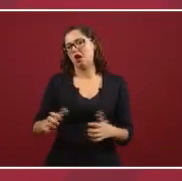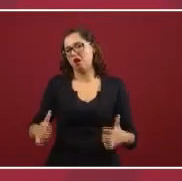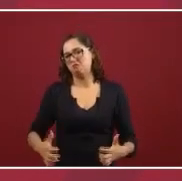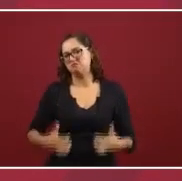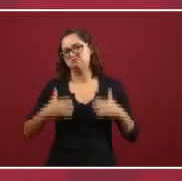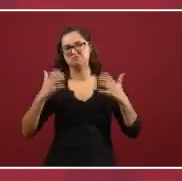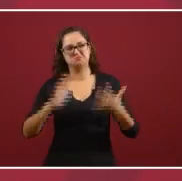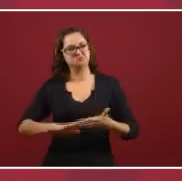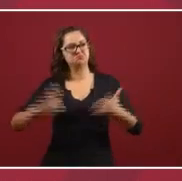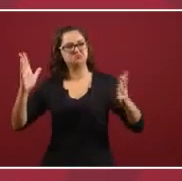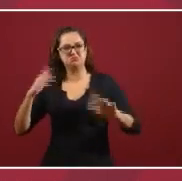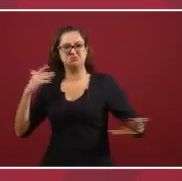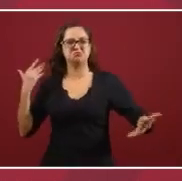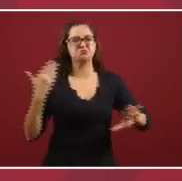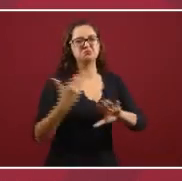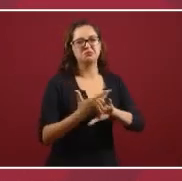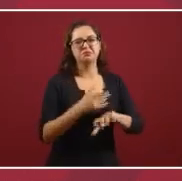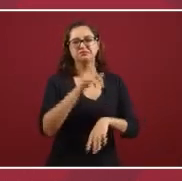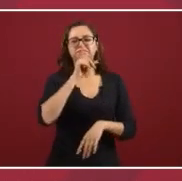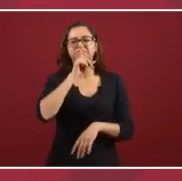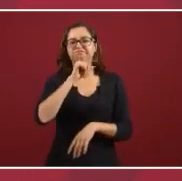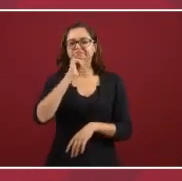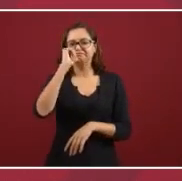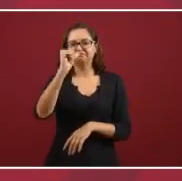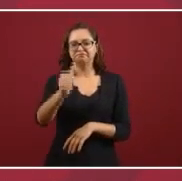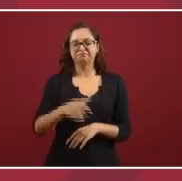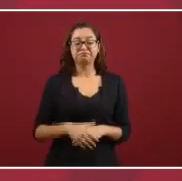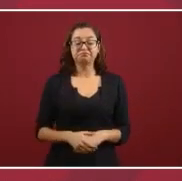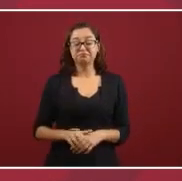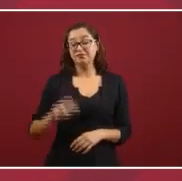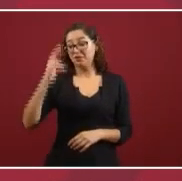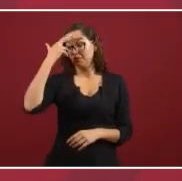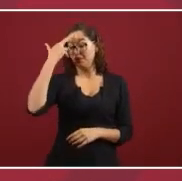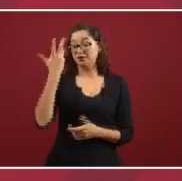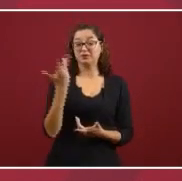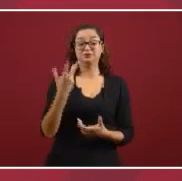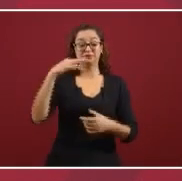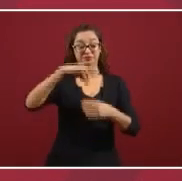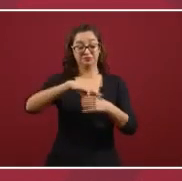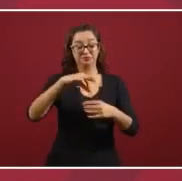Una vez que hubo un fraude electoral,